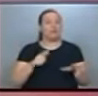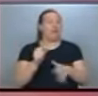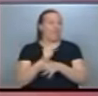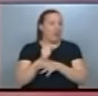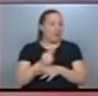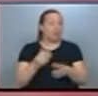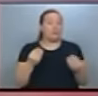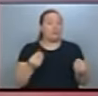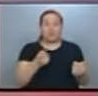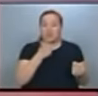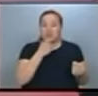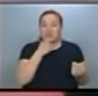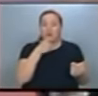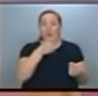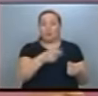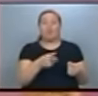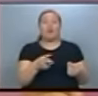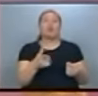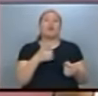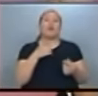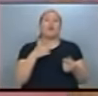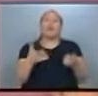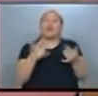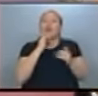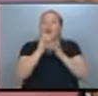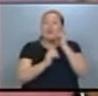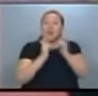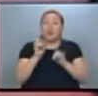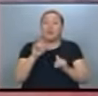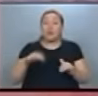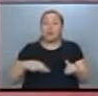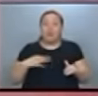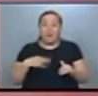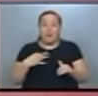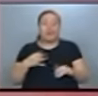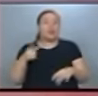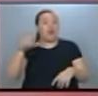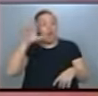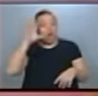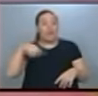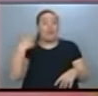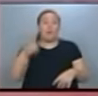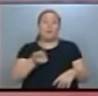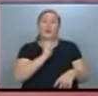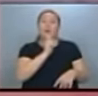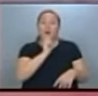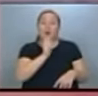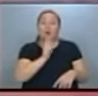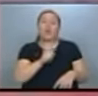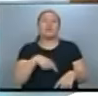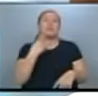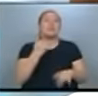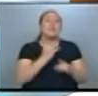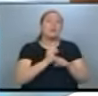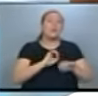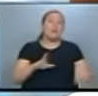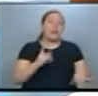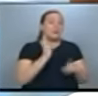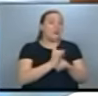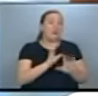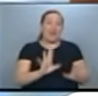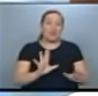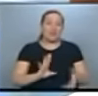si vos abriste tu puerta para tu casamiento, acordate que los medios van a venir a golpeártela el día del divorcio. Sí. Digo, y esto